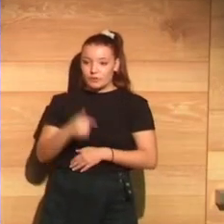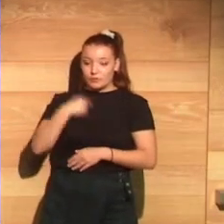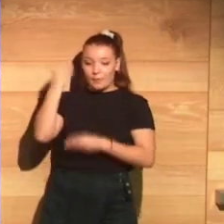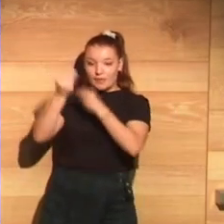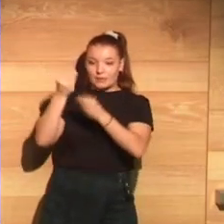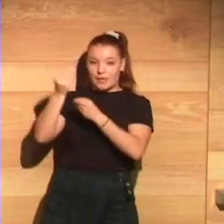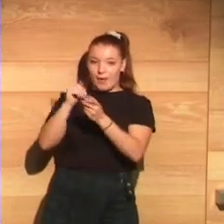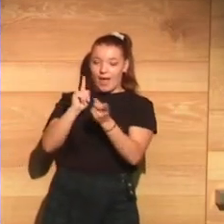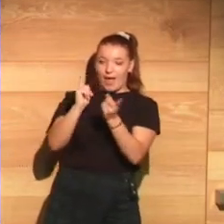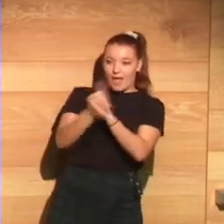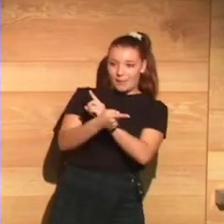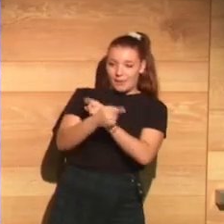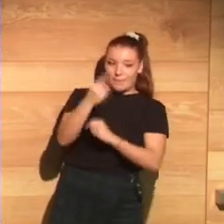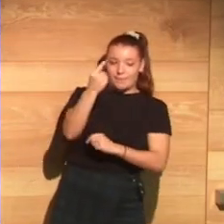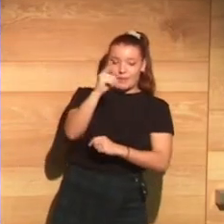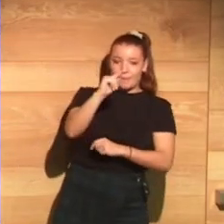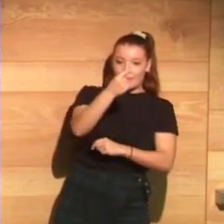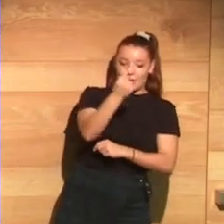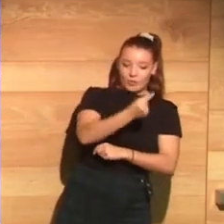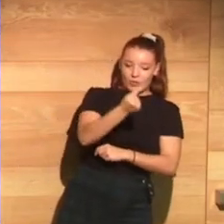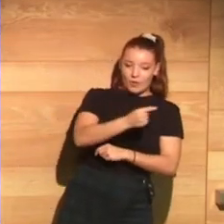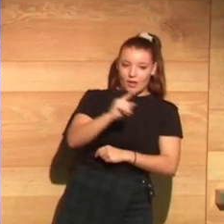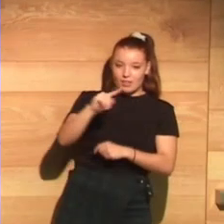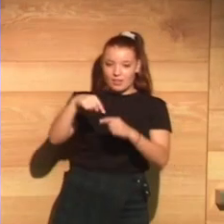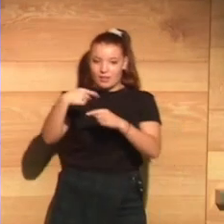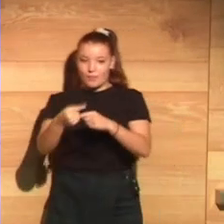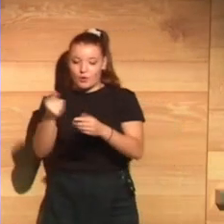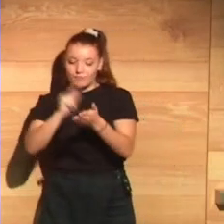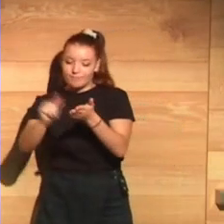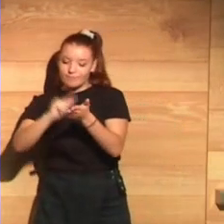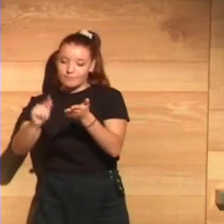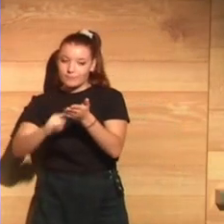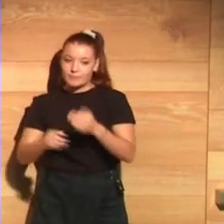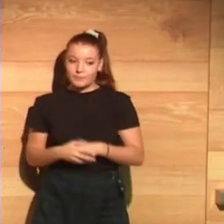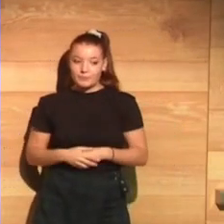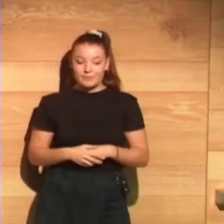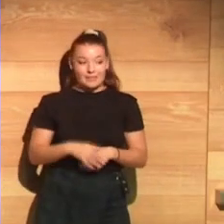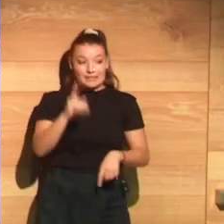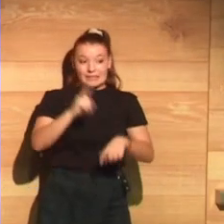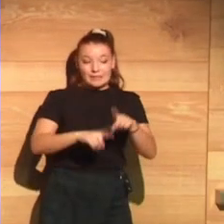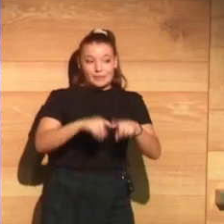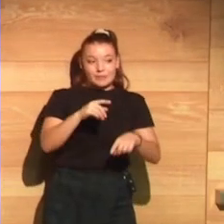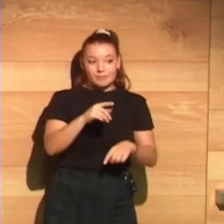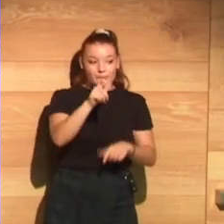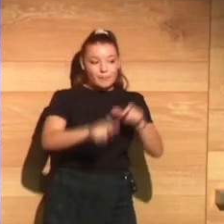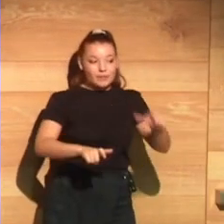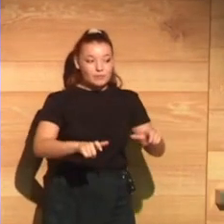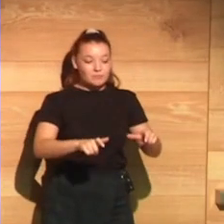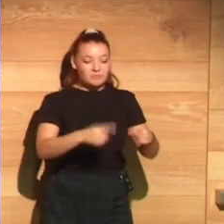es interesante el proceso, claro. Yo hubiera pensado que era todo al revés. Primero el dibujo y